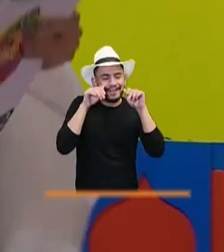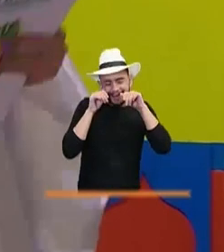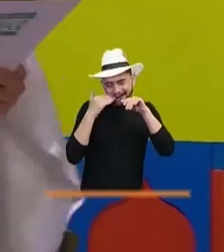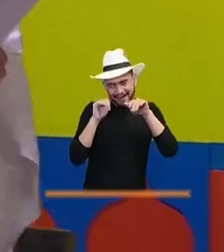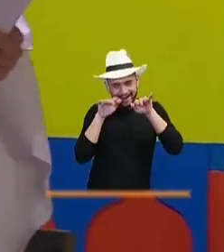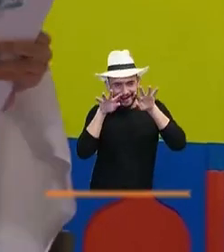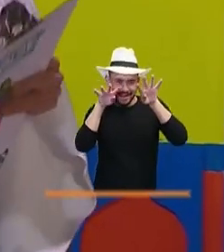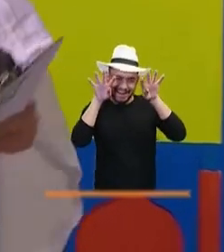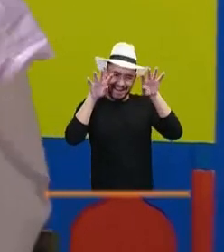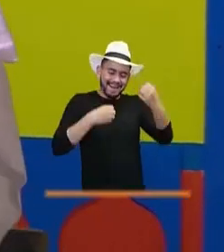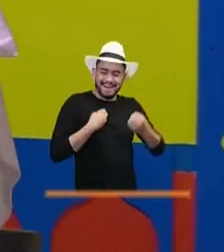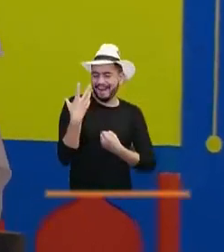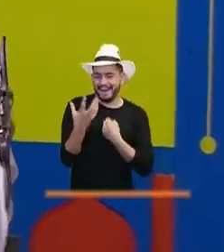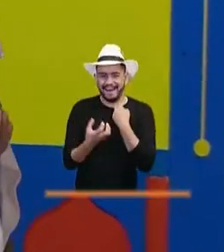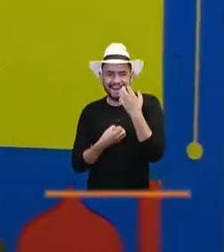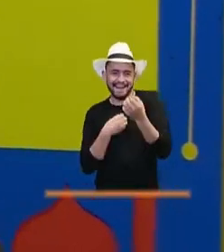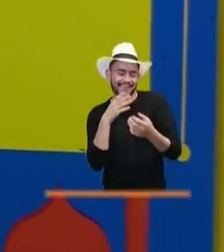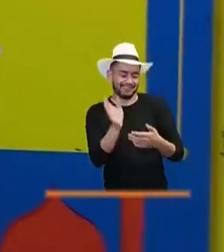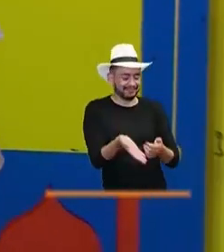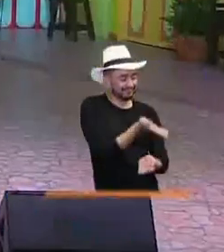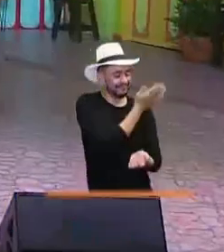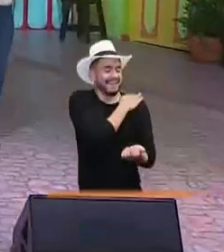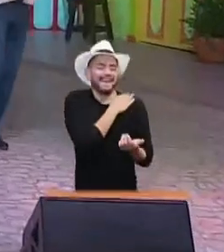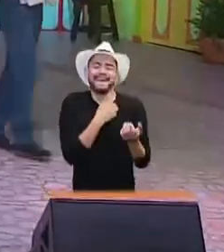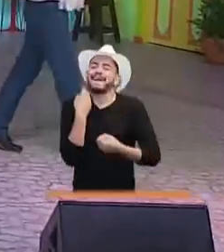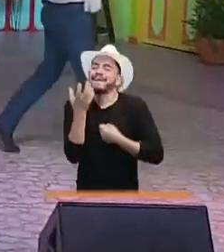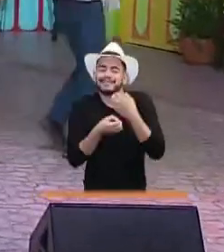enamorada. ¡Trove, trove, compañero!